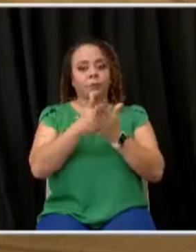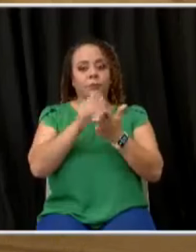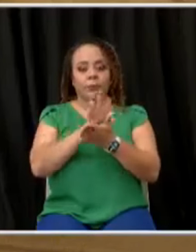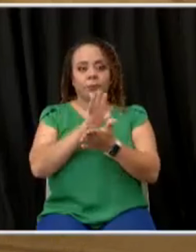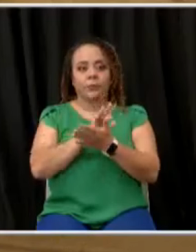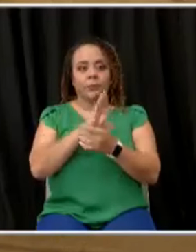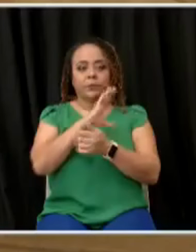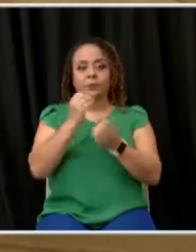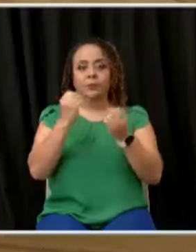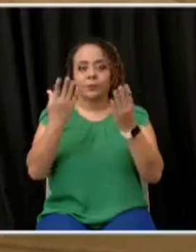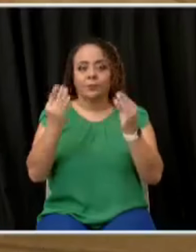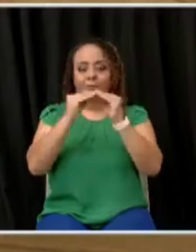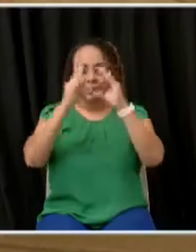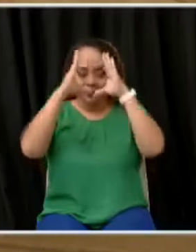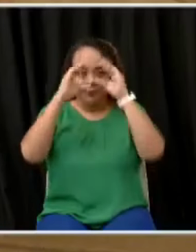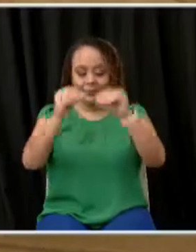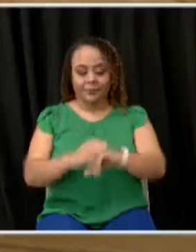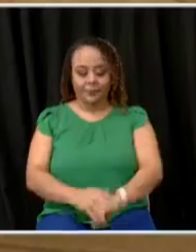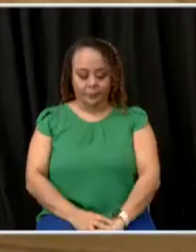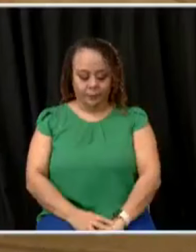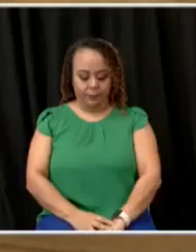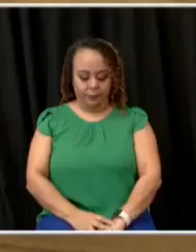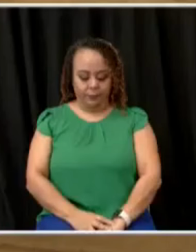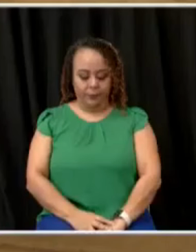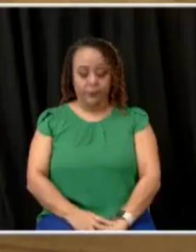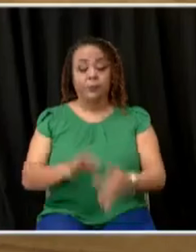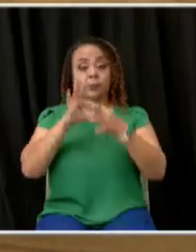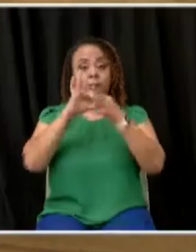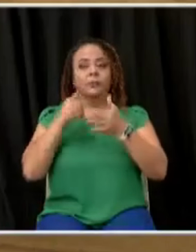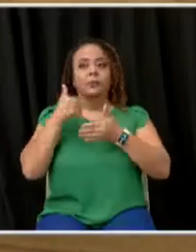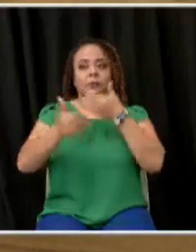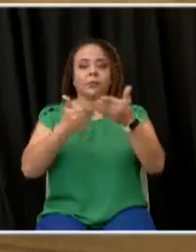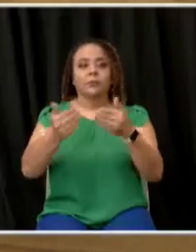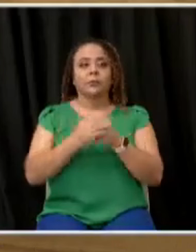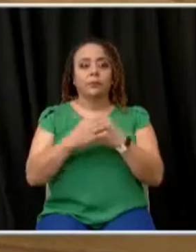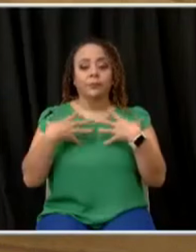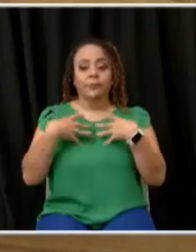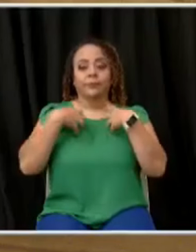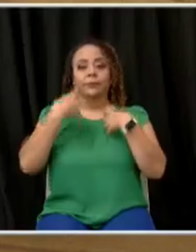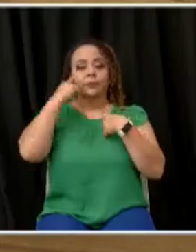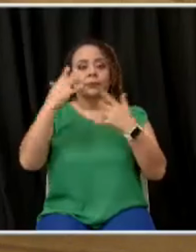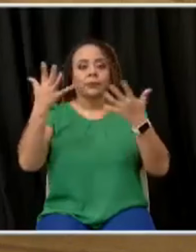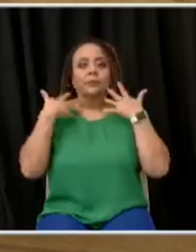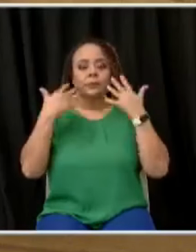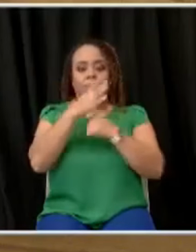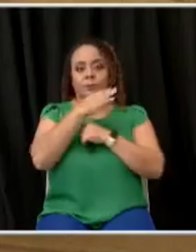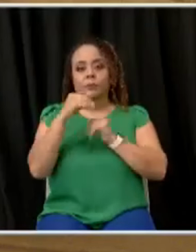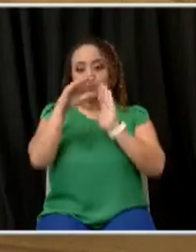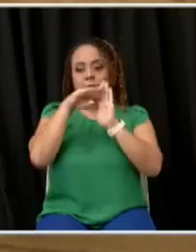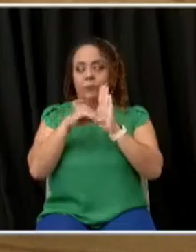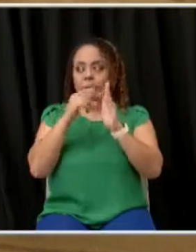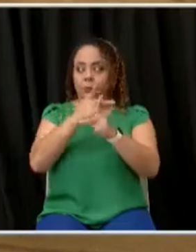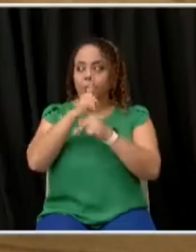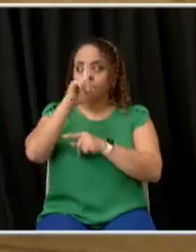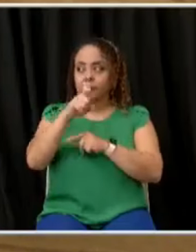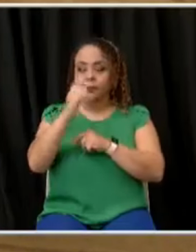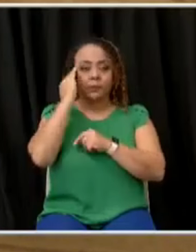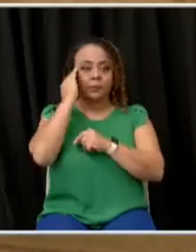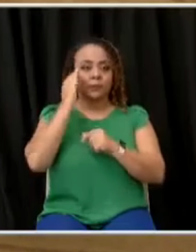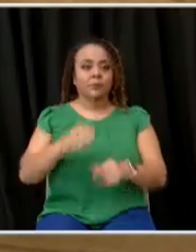documentos y muchísima más información sobre este proceso del estrés térmico por calor y las medidas preventivas que debemos de